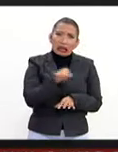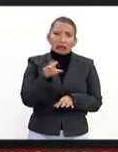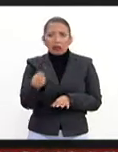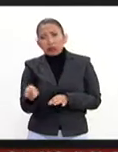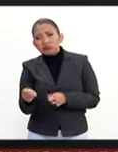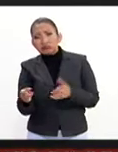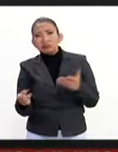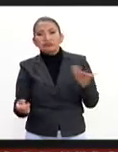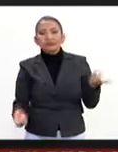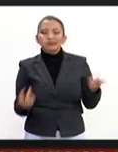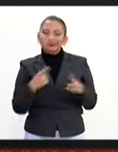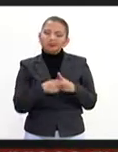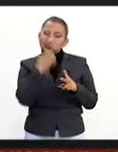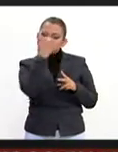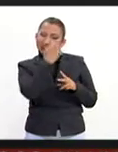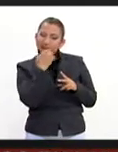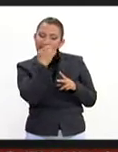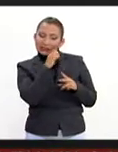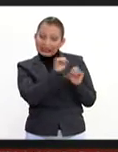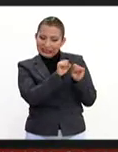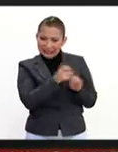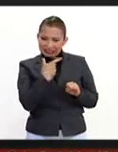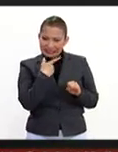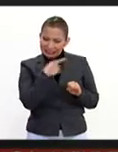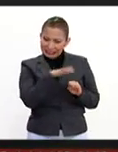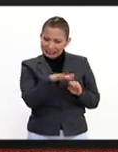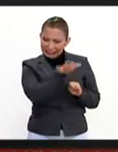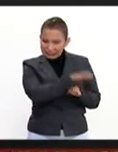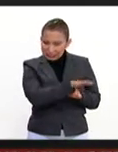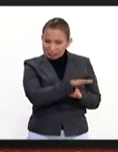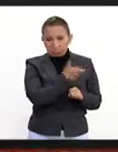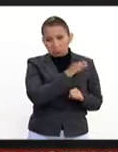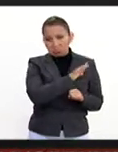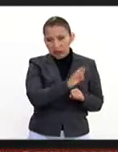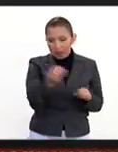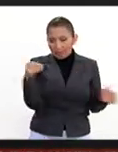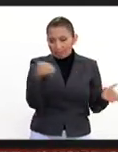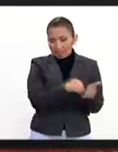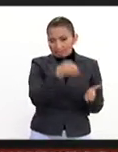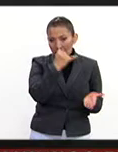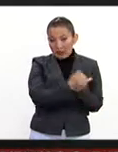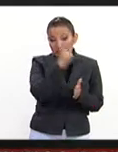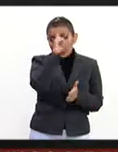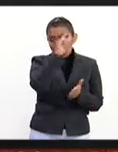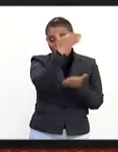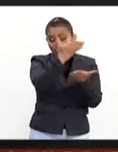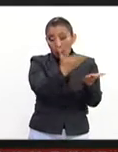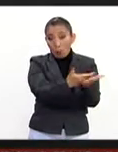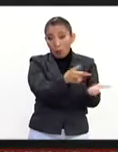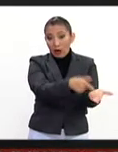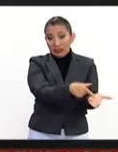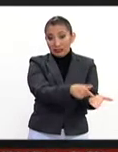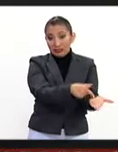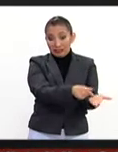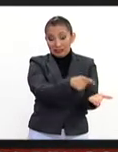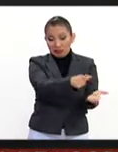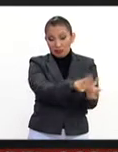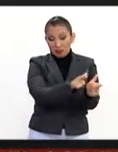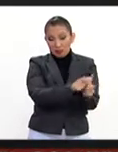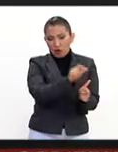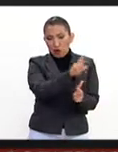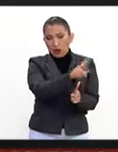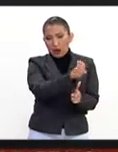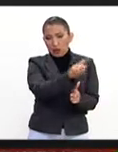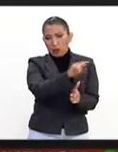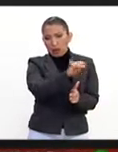términos de estrictamente el sistema político de Estados Unidos es factible, es una propuesta, como comentaba, sí, del Partido